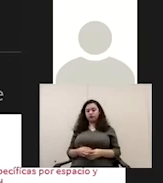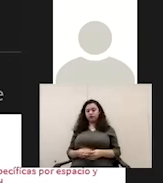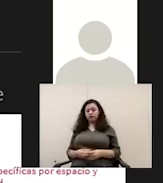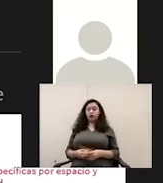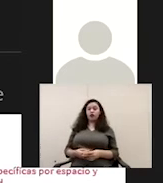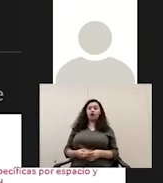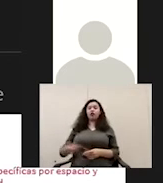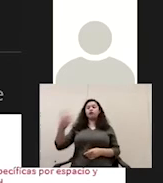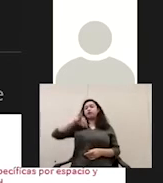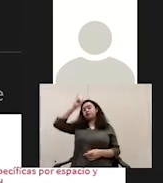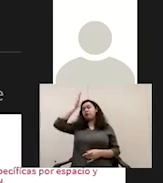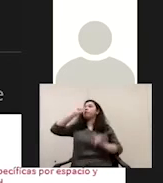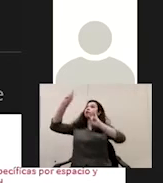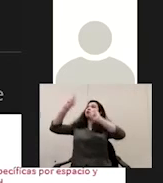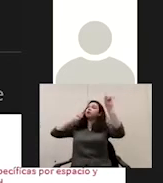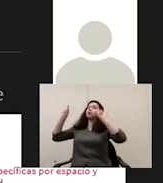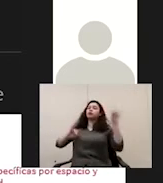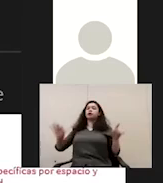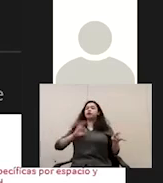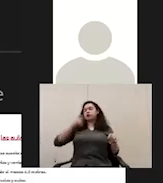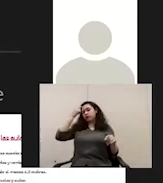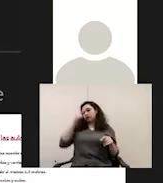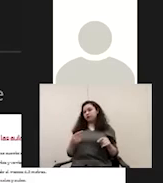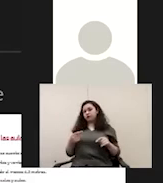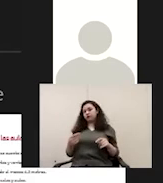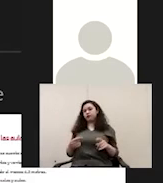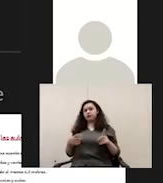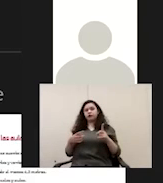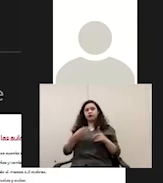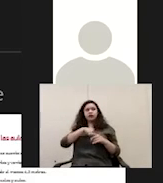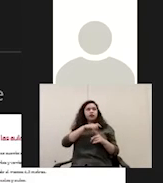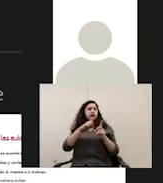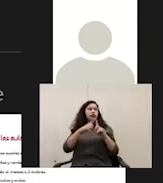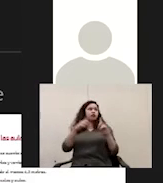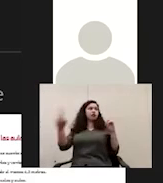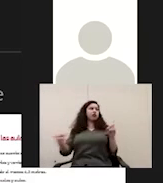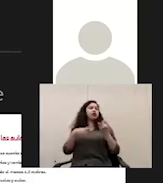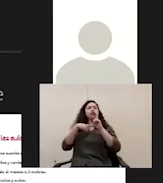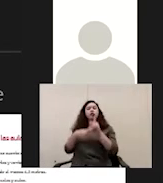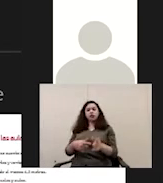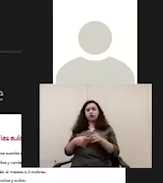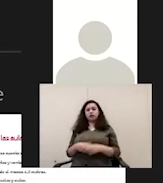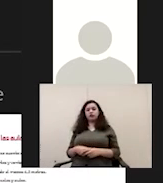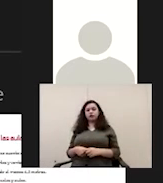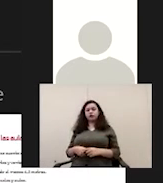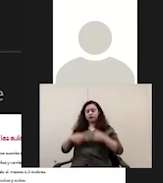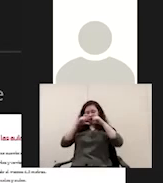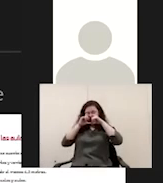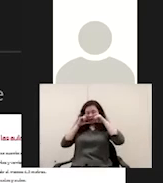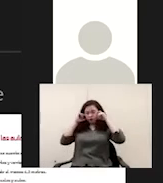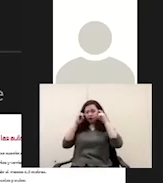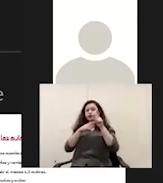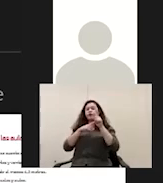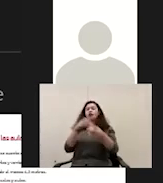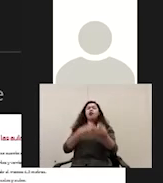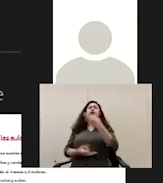colocar señaléticas para que sigan manteniendo la sana distancia, sigan manteniendo el cubrebocas puesto, todo lo que